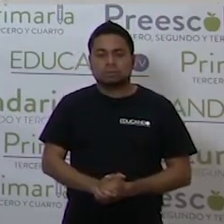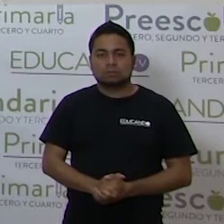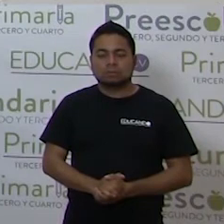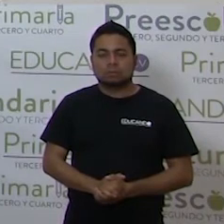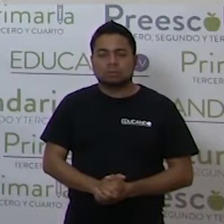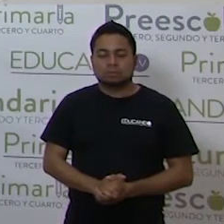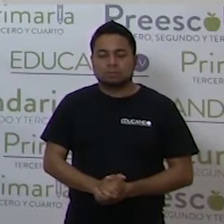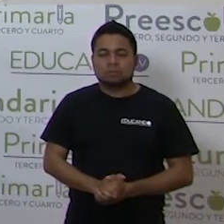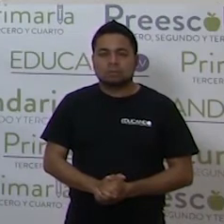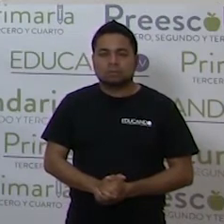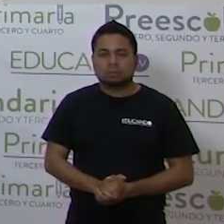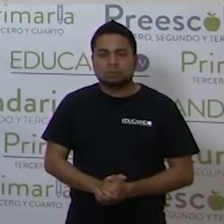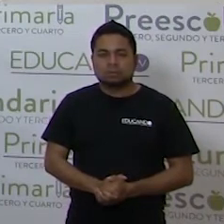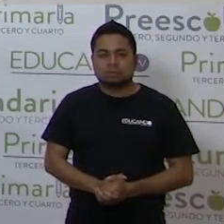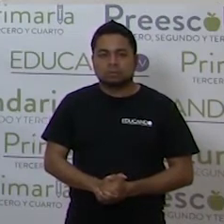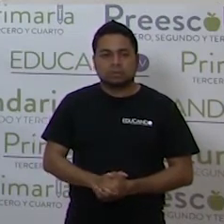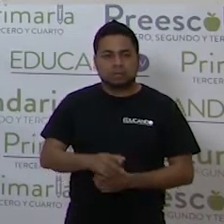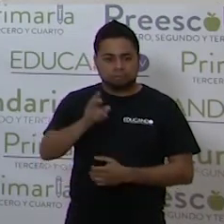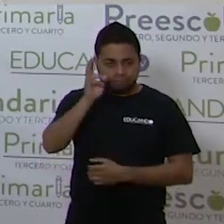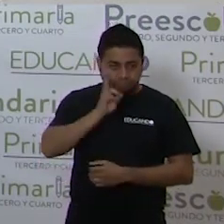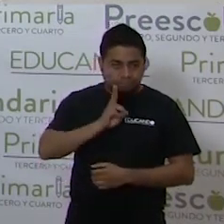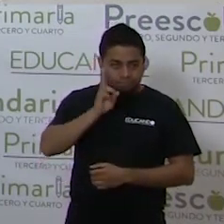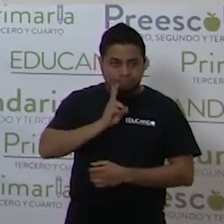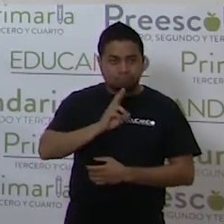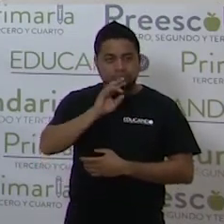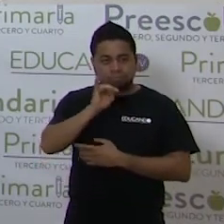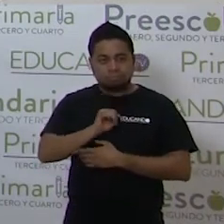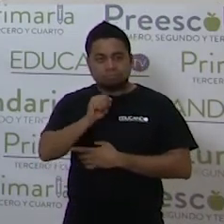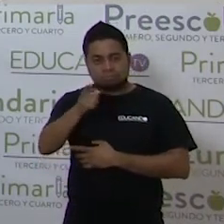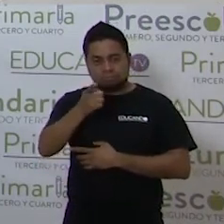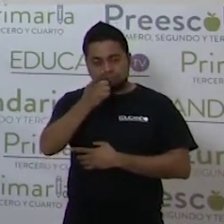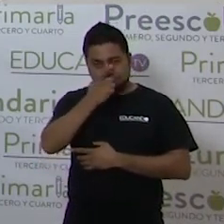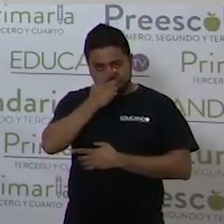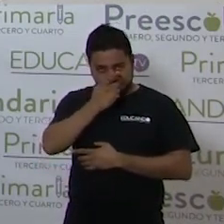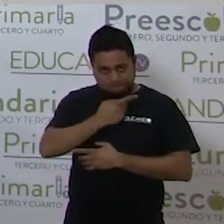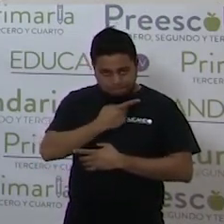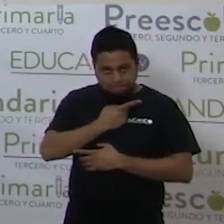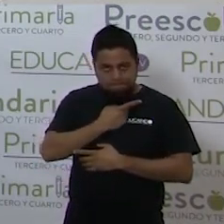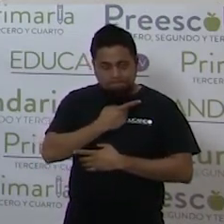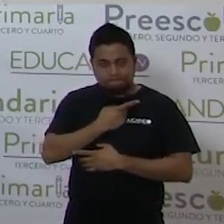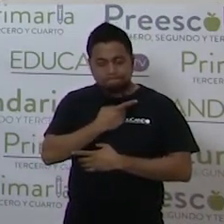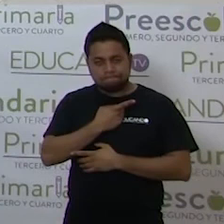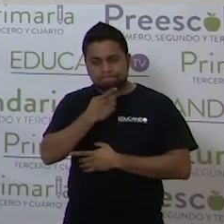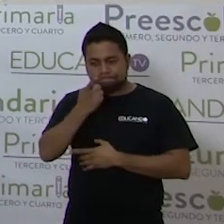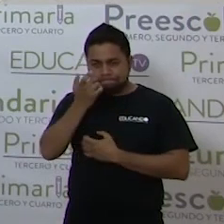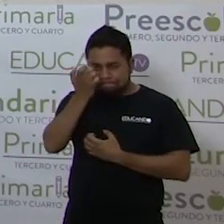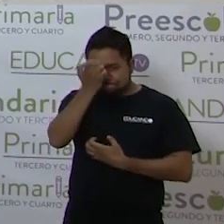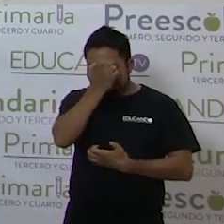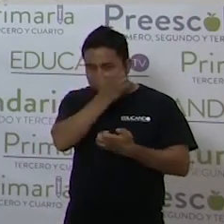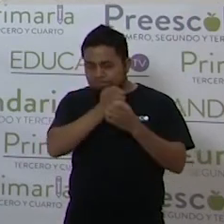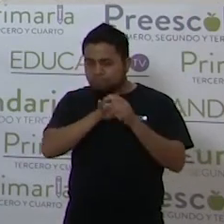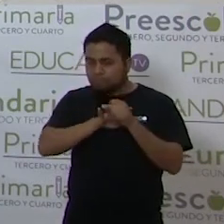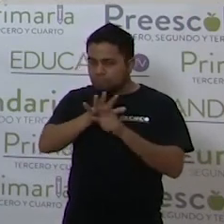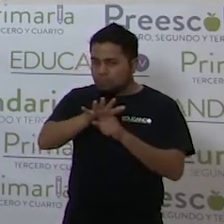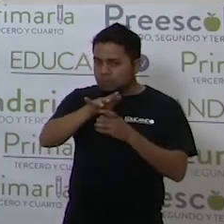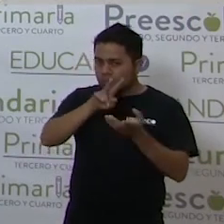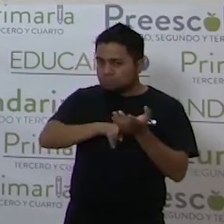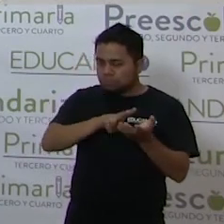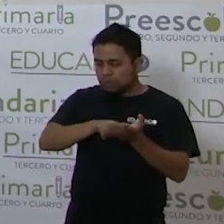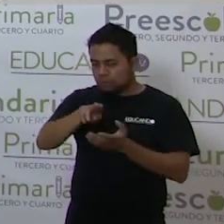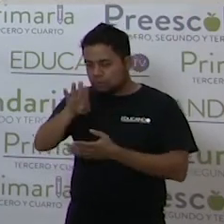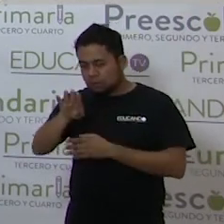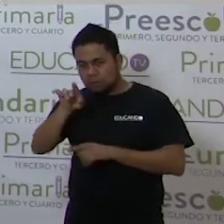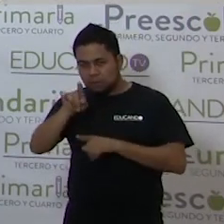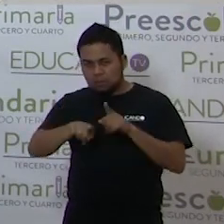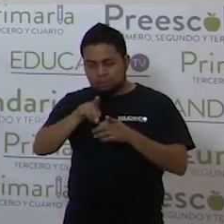y ahora si ustedes me van a decir van a analizar cuál sería el valor de de